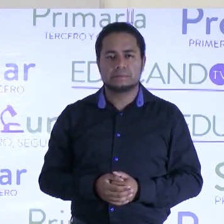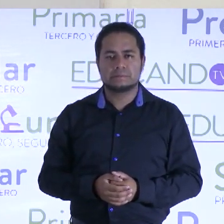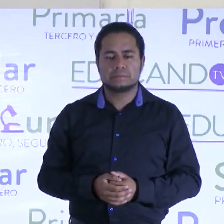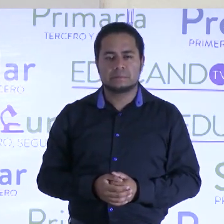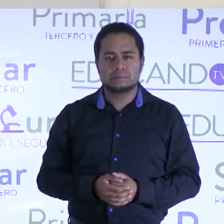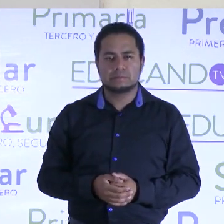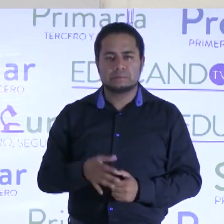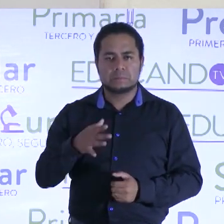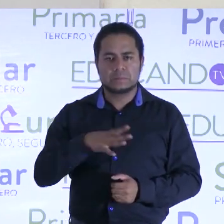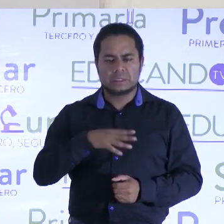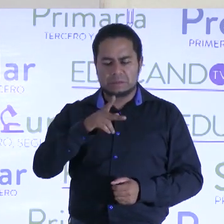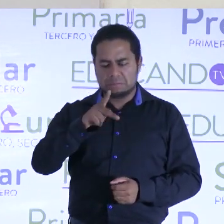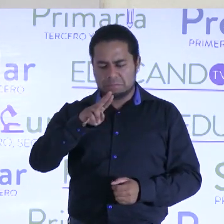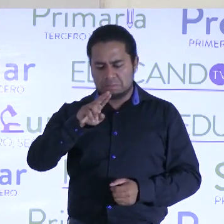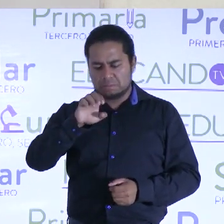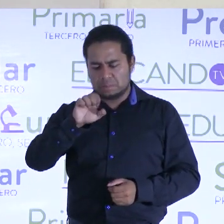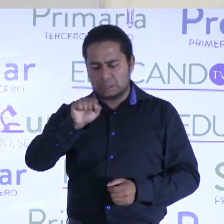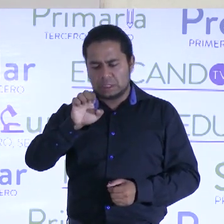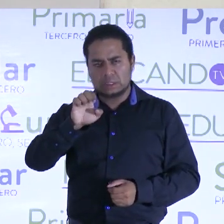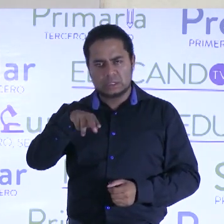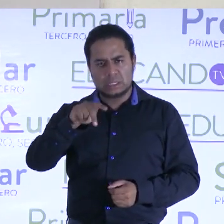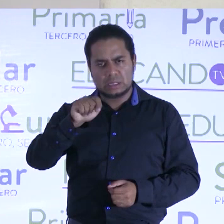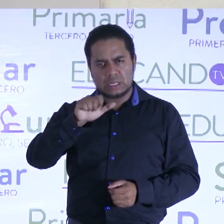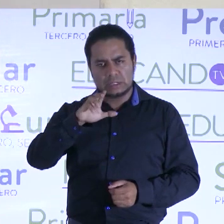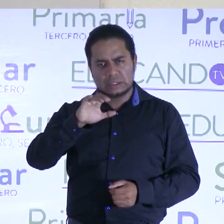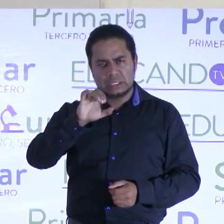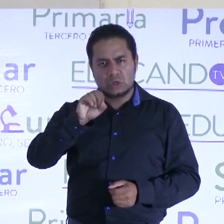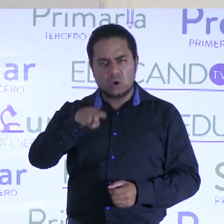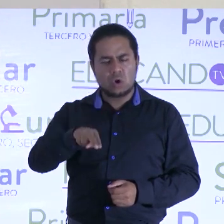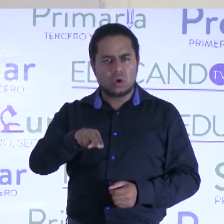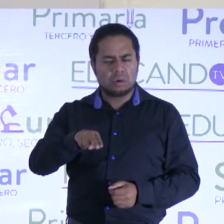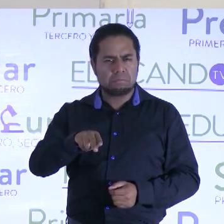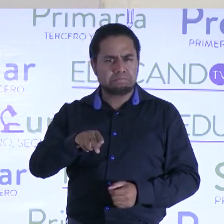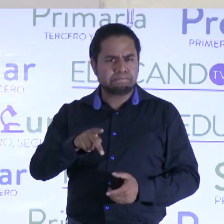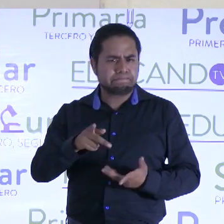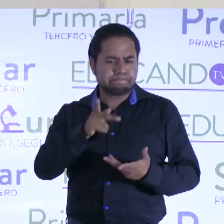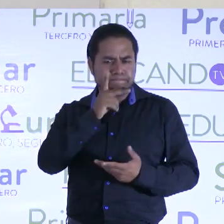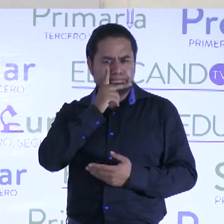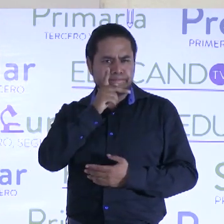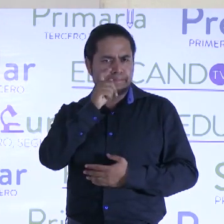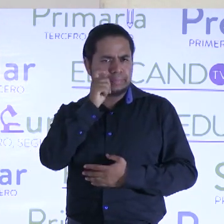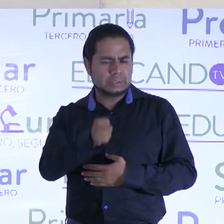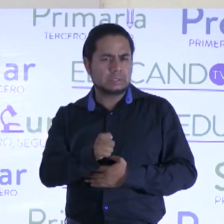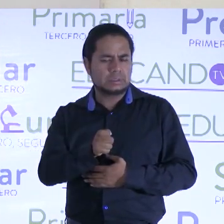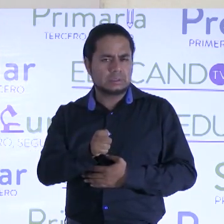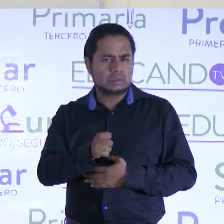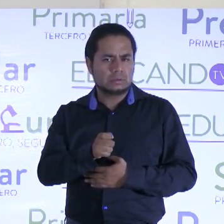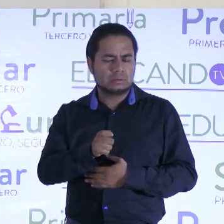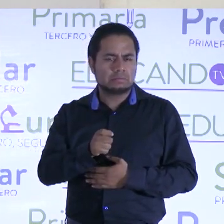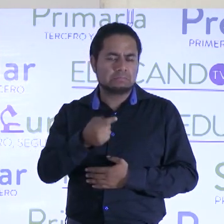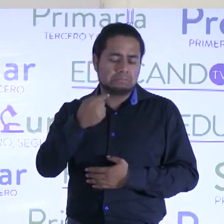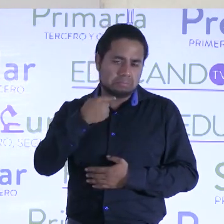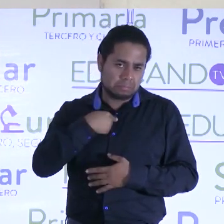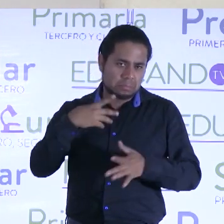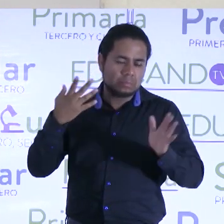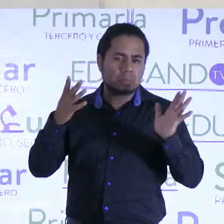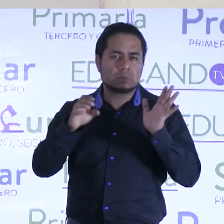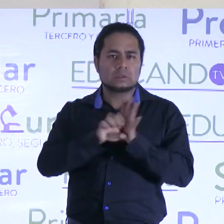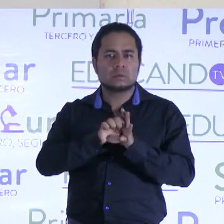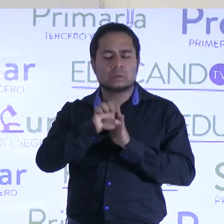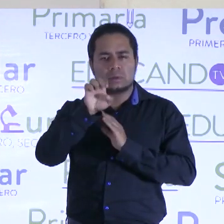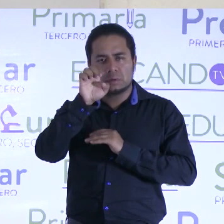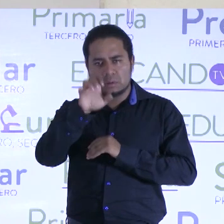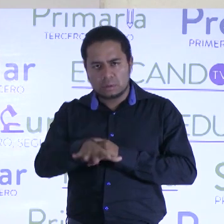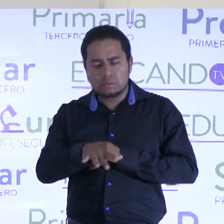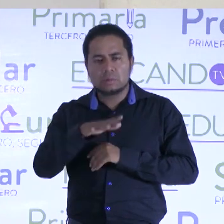acá es la presentación. En la presentación es muy